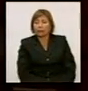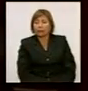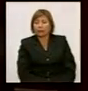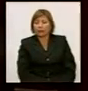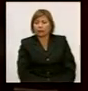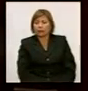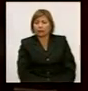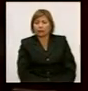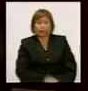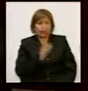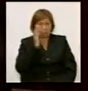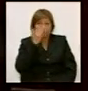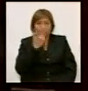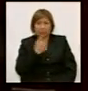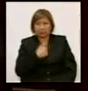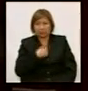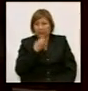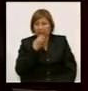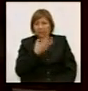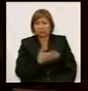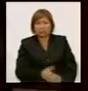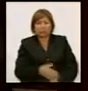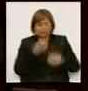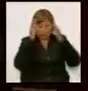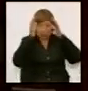Le pareció bien y nos pusimos de acuerdo.